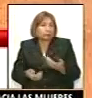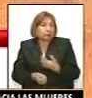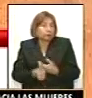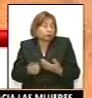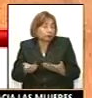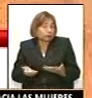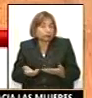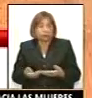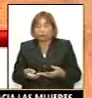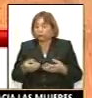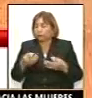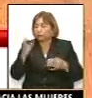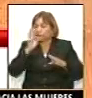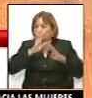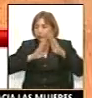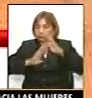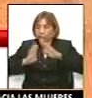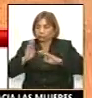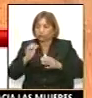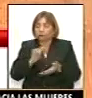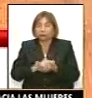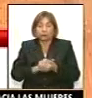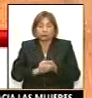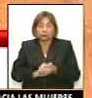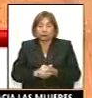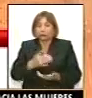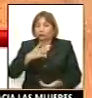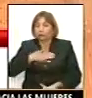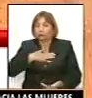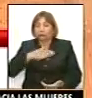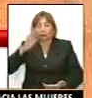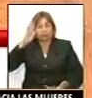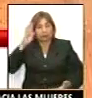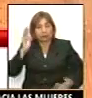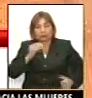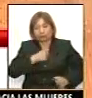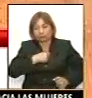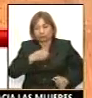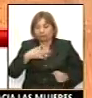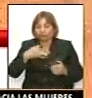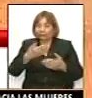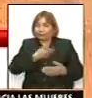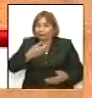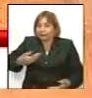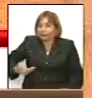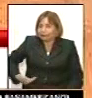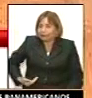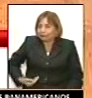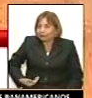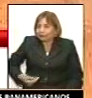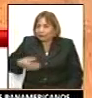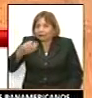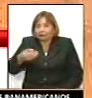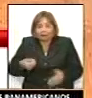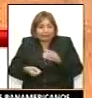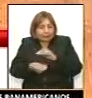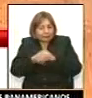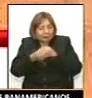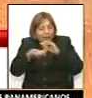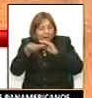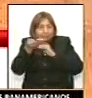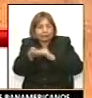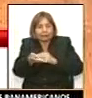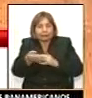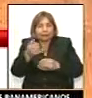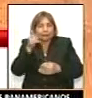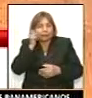voy a quedar ya preocupado. Porque si mi policía, que es de seguridad del Estado, no puede guardar un celular que le haga un congresista de